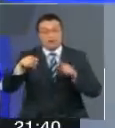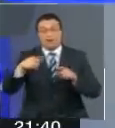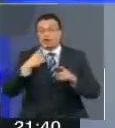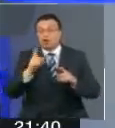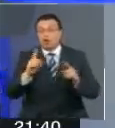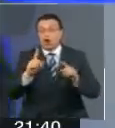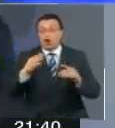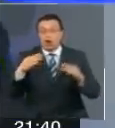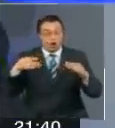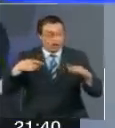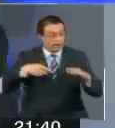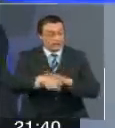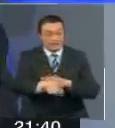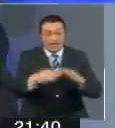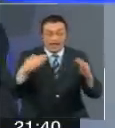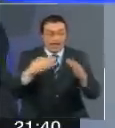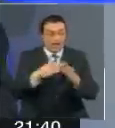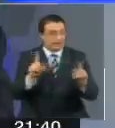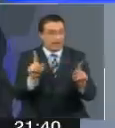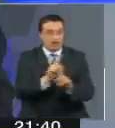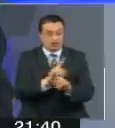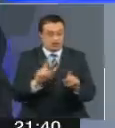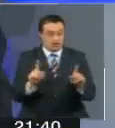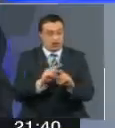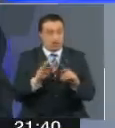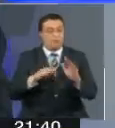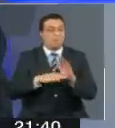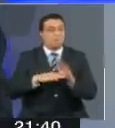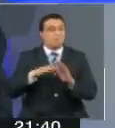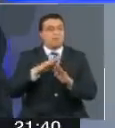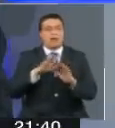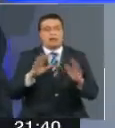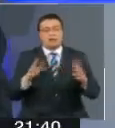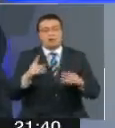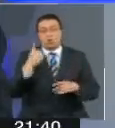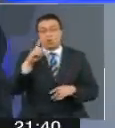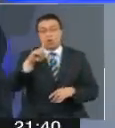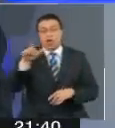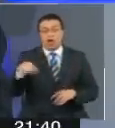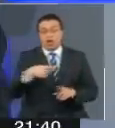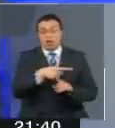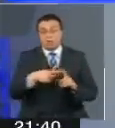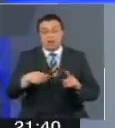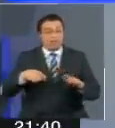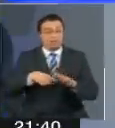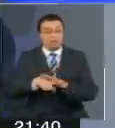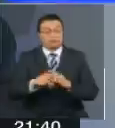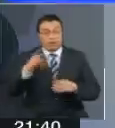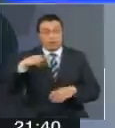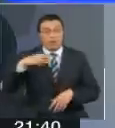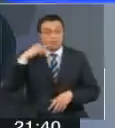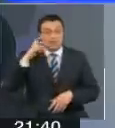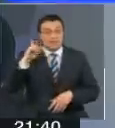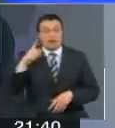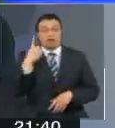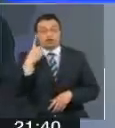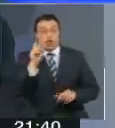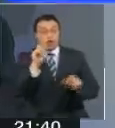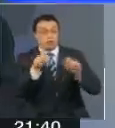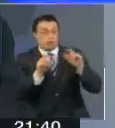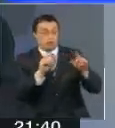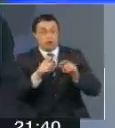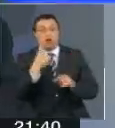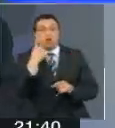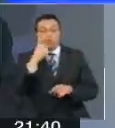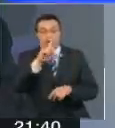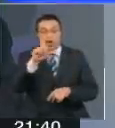no lograron entrar a la casa durante más de una hora y media. Y Miguel combatiendo solo durante una